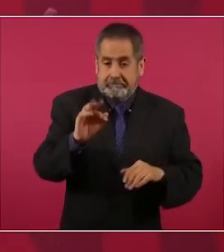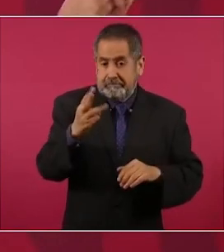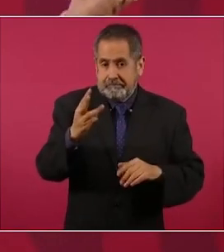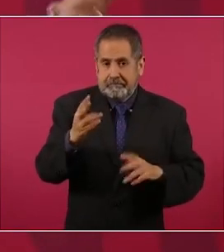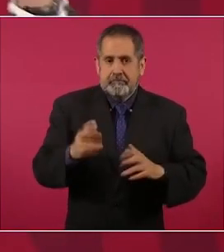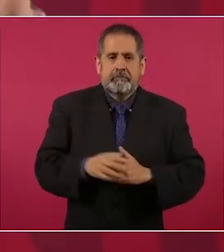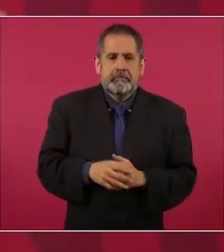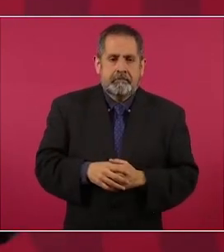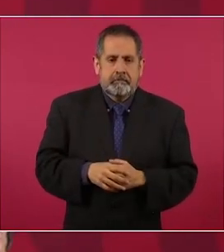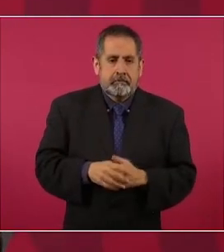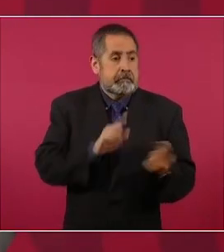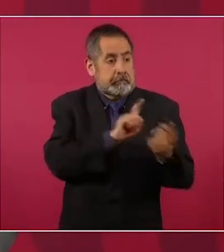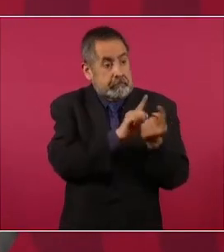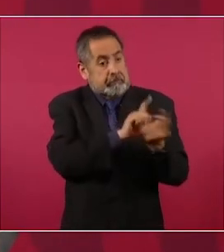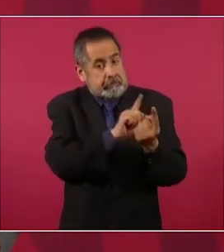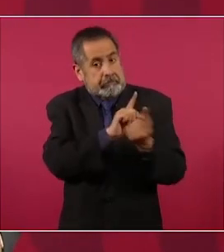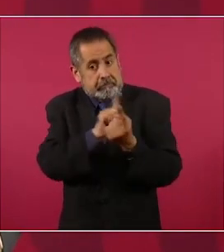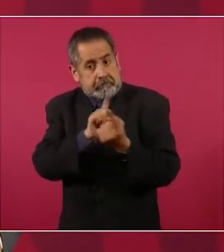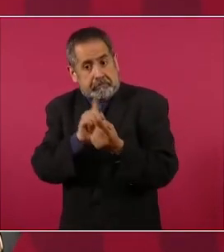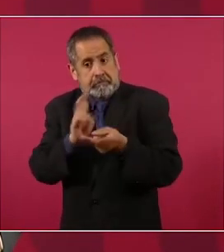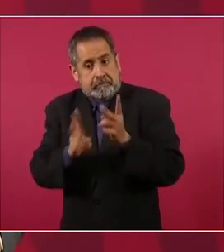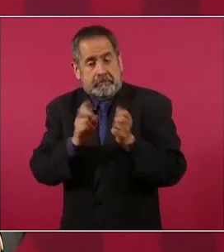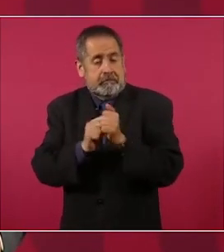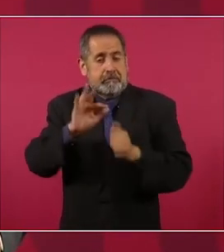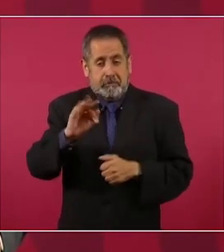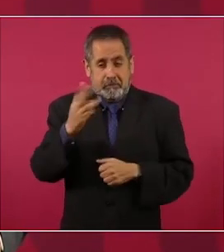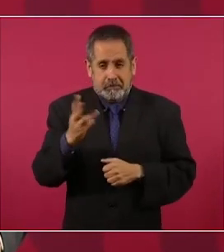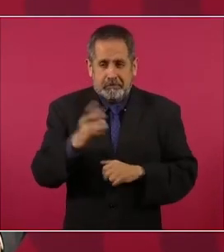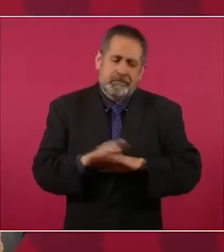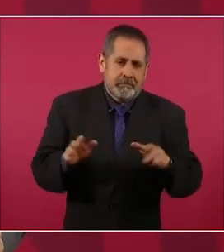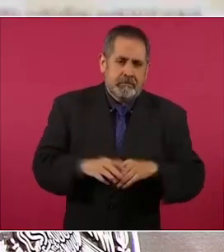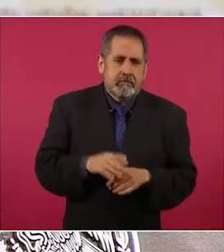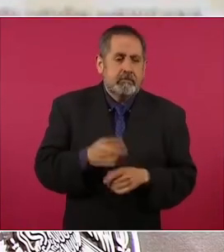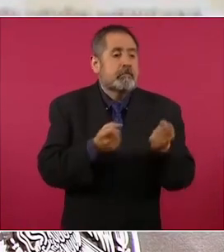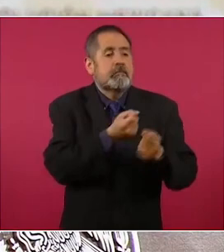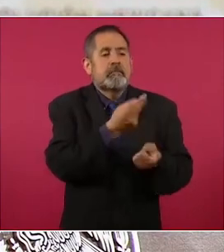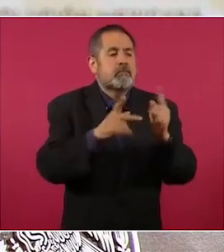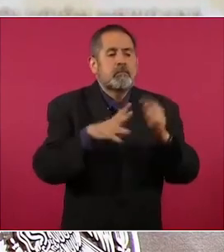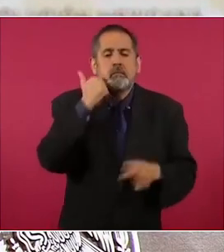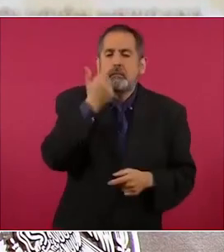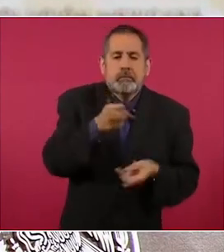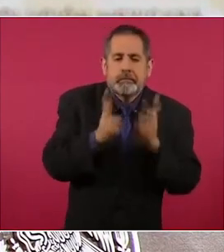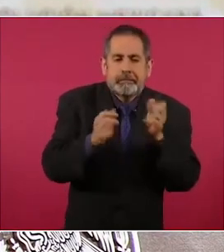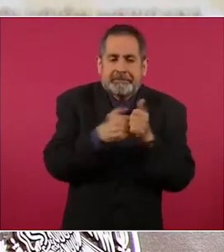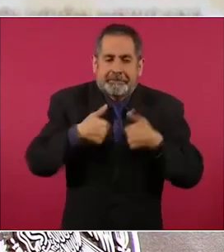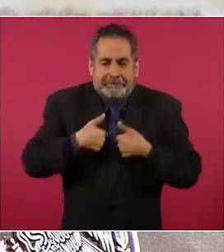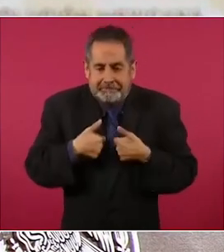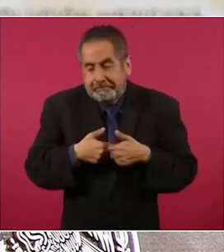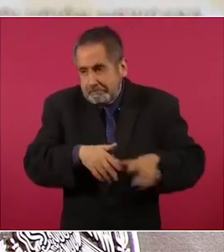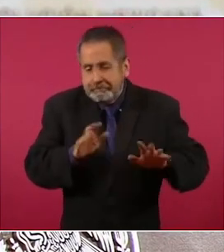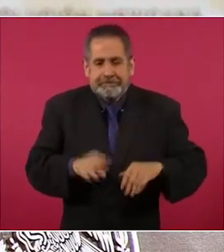no voy a recibir a los 43, ¿no? Además, algunos no quieren venir.